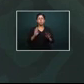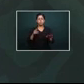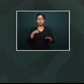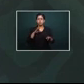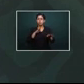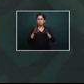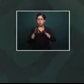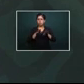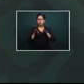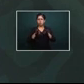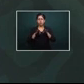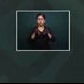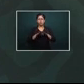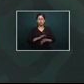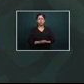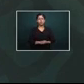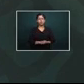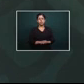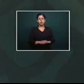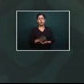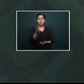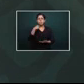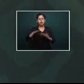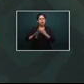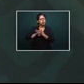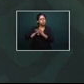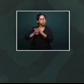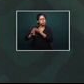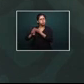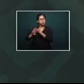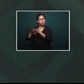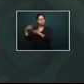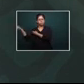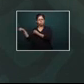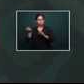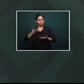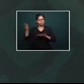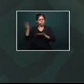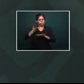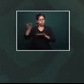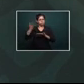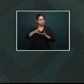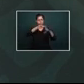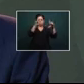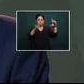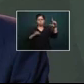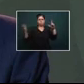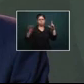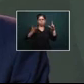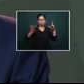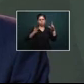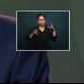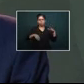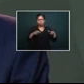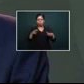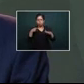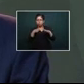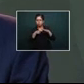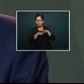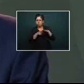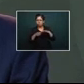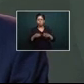trabajando para evitar que entren armas de contrabando